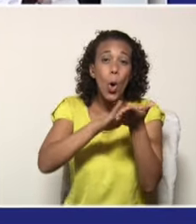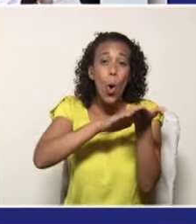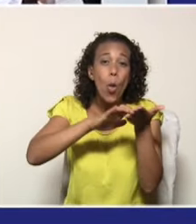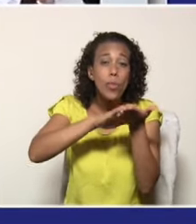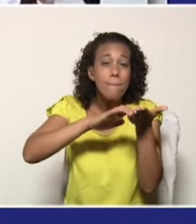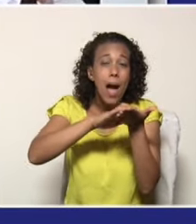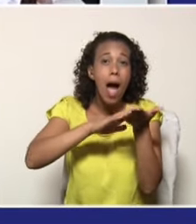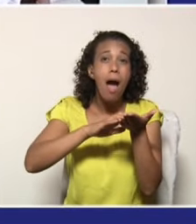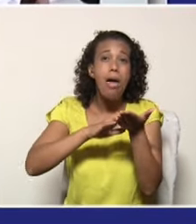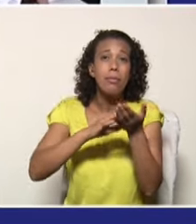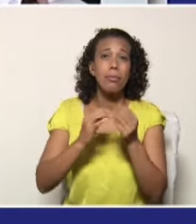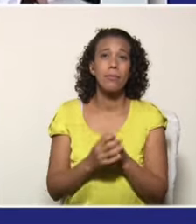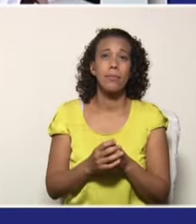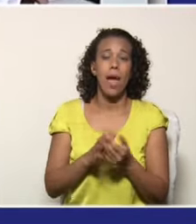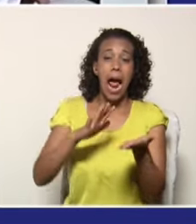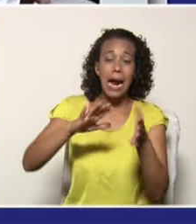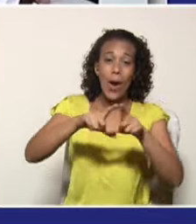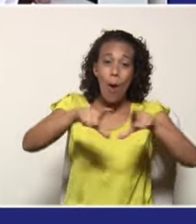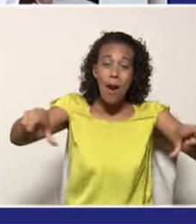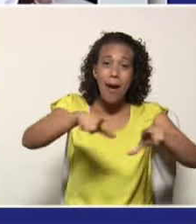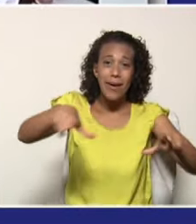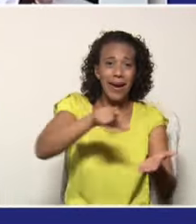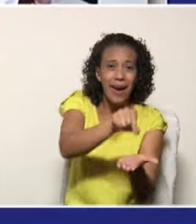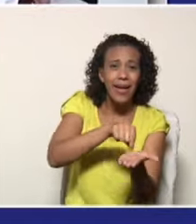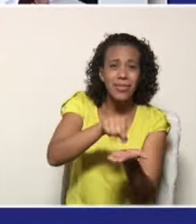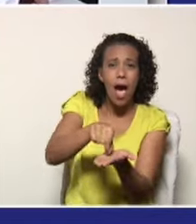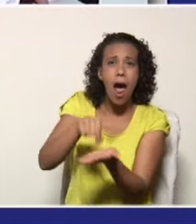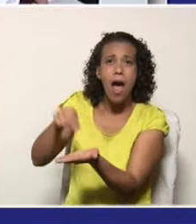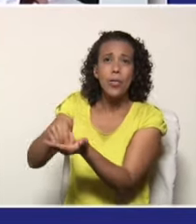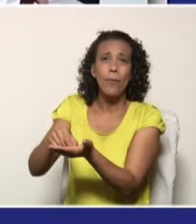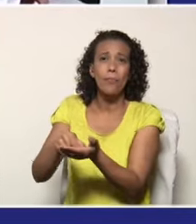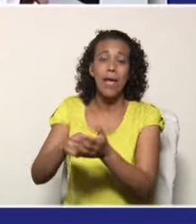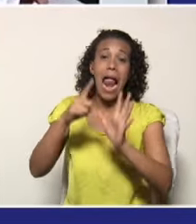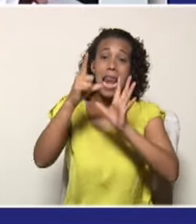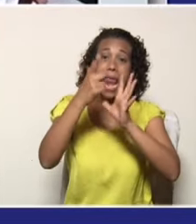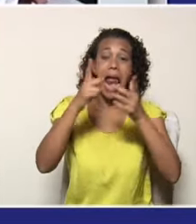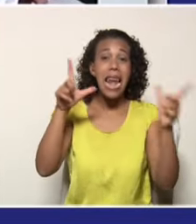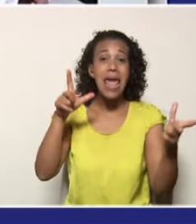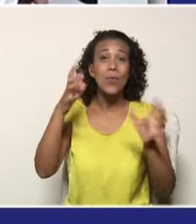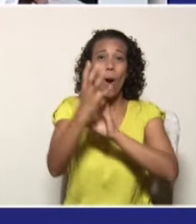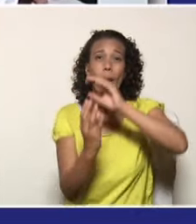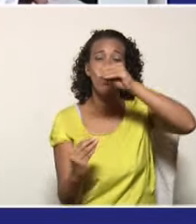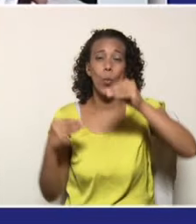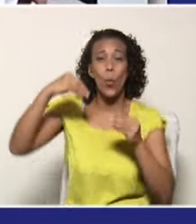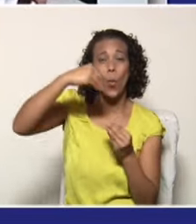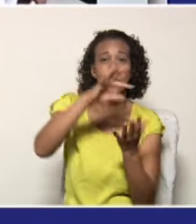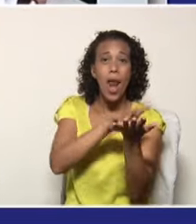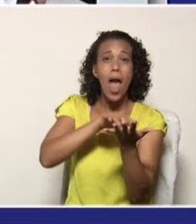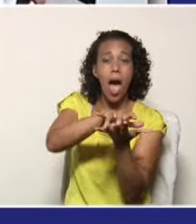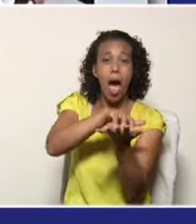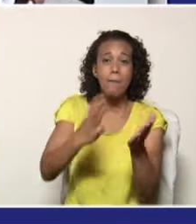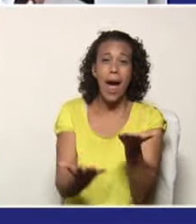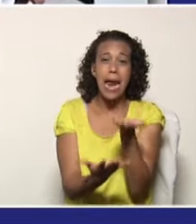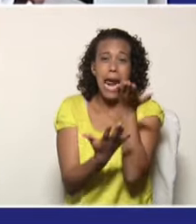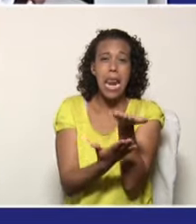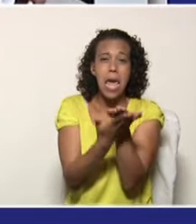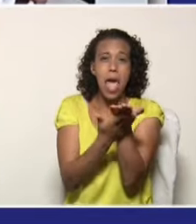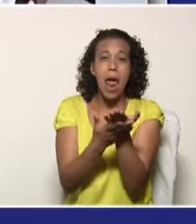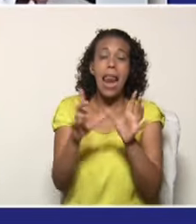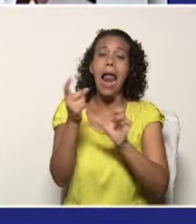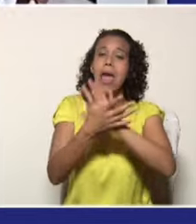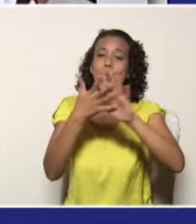en macro, con la regleta, la lengua oral escrita en letras en relieve, la